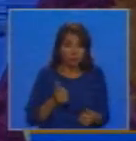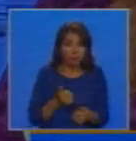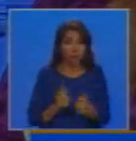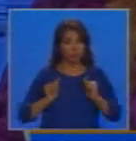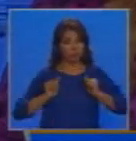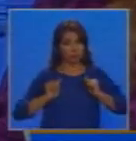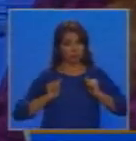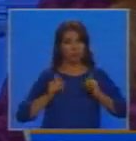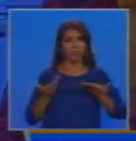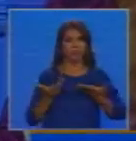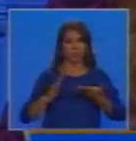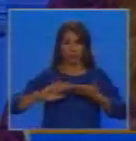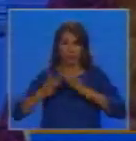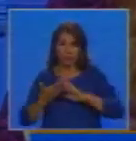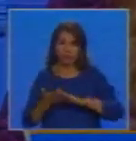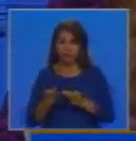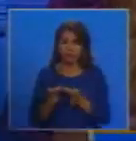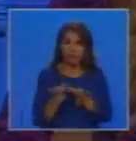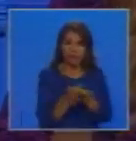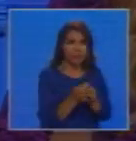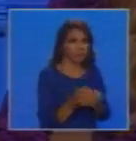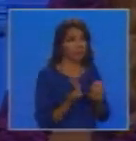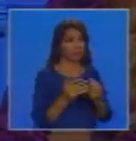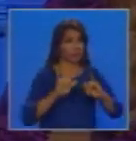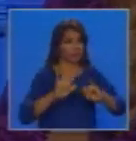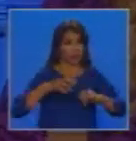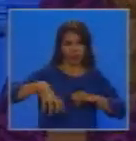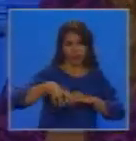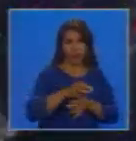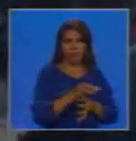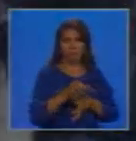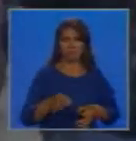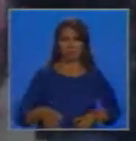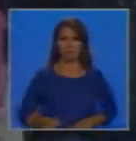en las comunidades y parroquias de sus 6 cantones.